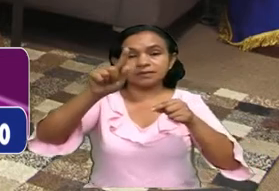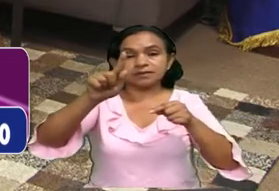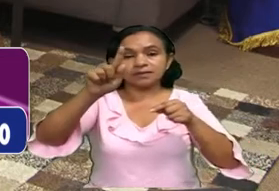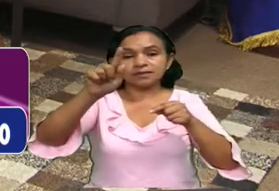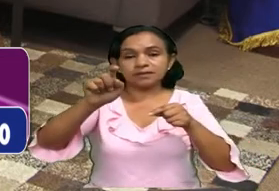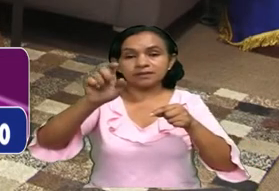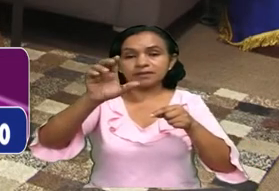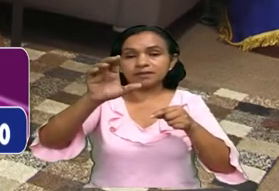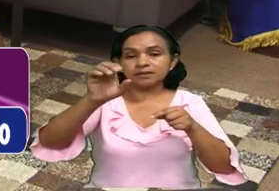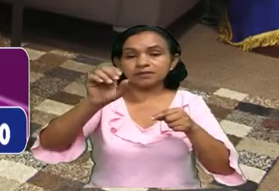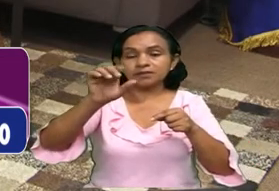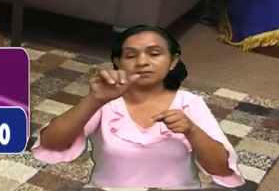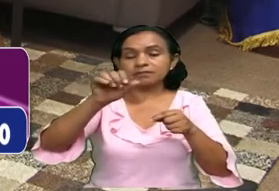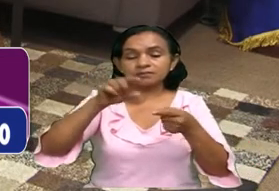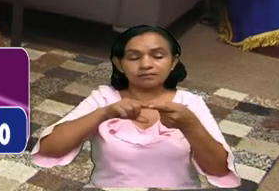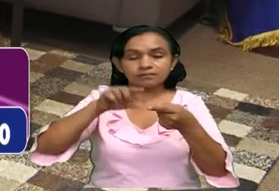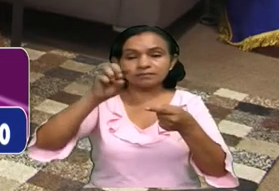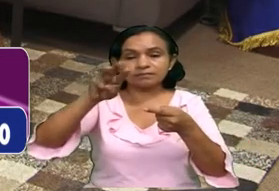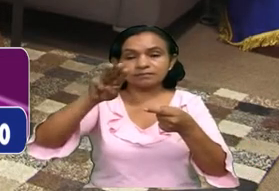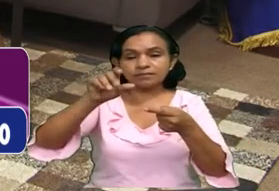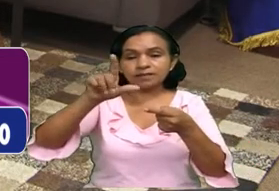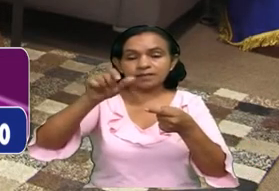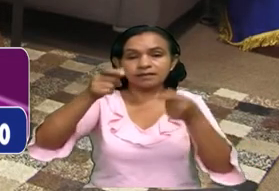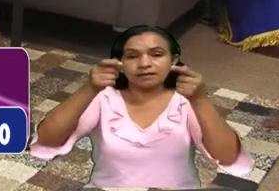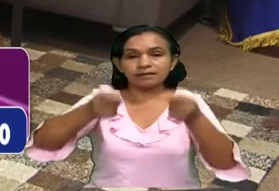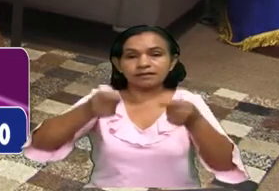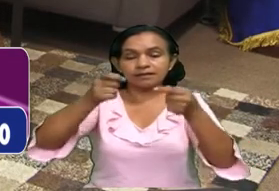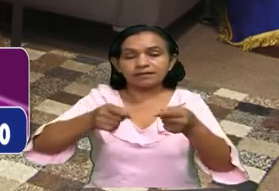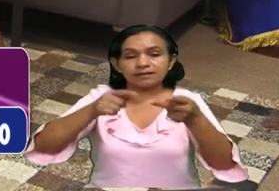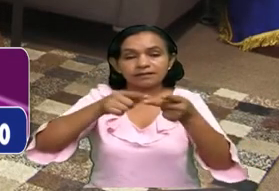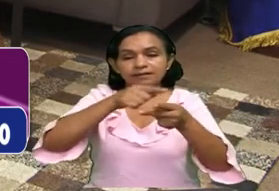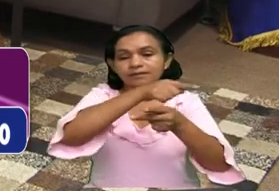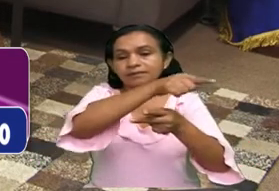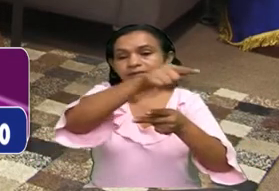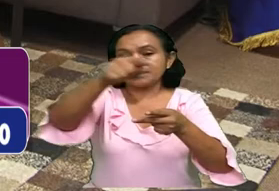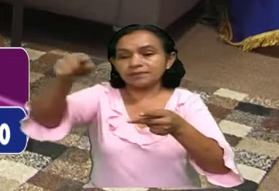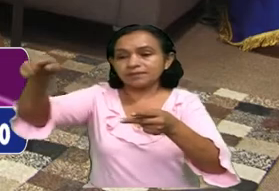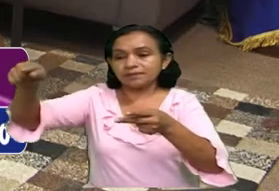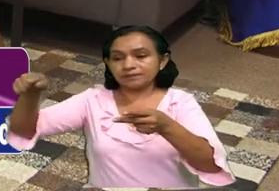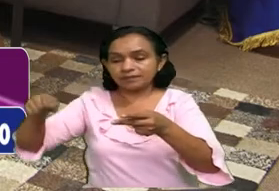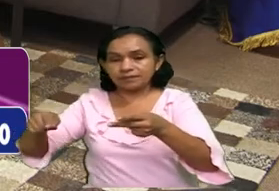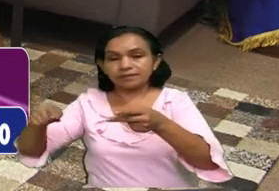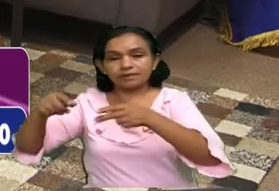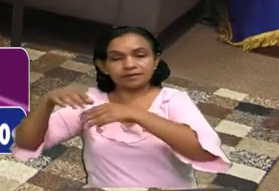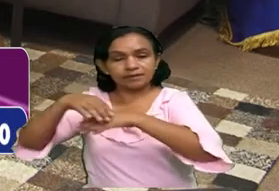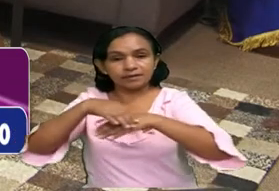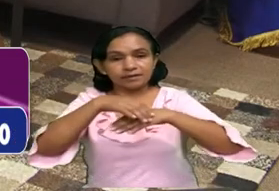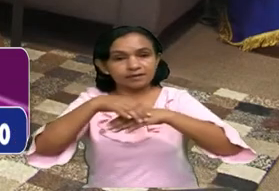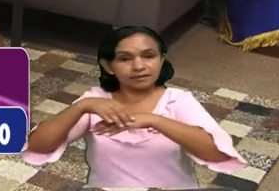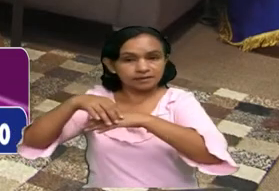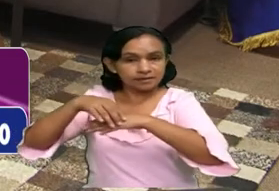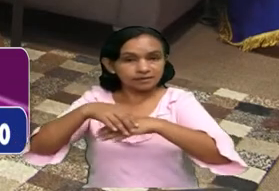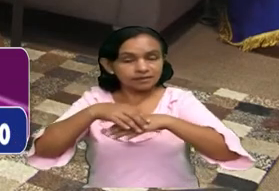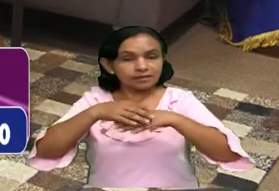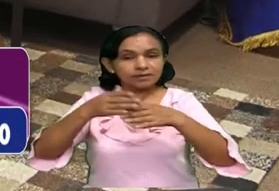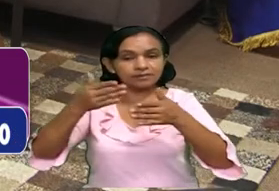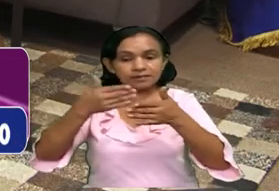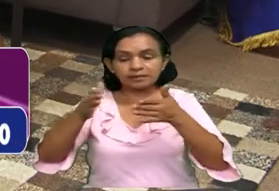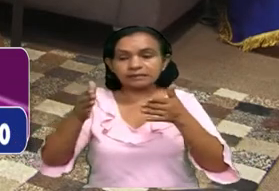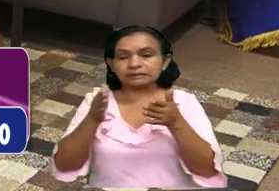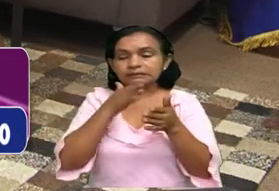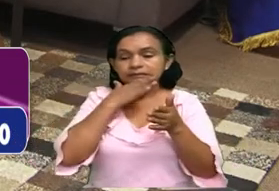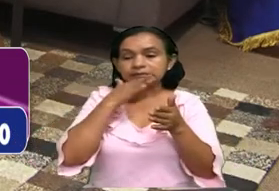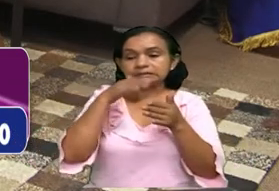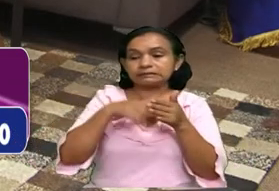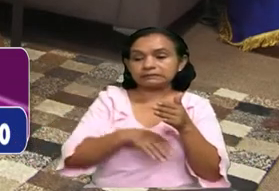Tecolostote, desde el Papayal, Malacatoya, Granada, te evitas la gran vuelta, te evitas una carretera, digamos, con mayores pendientes